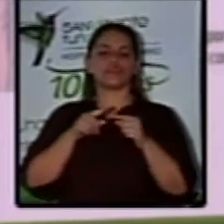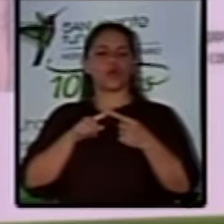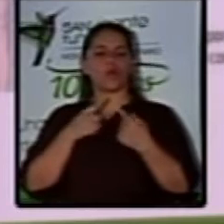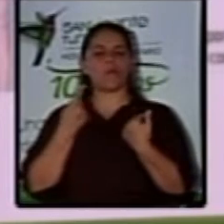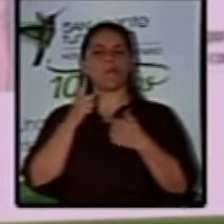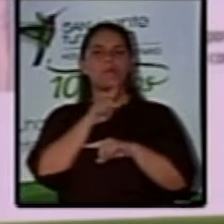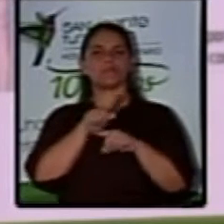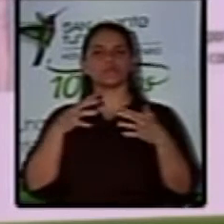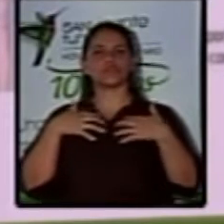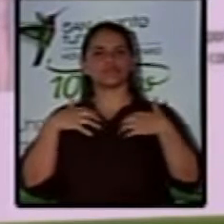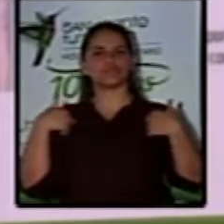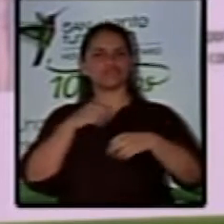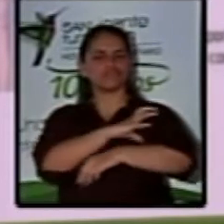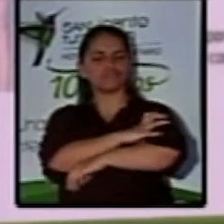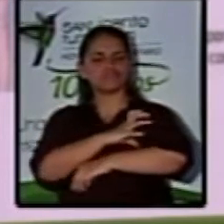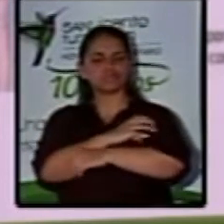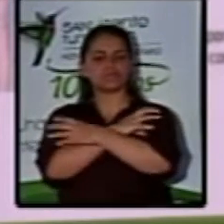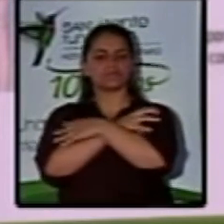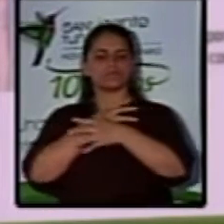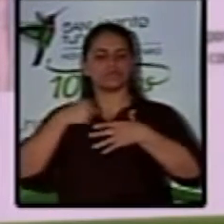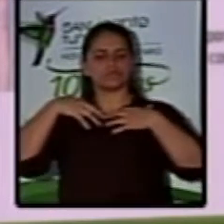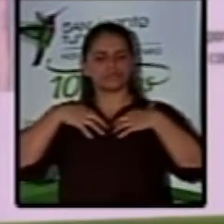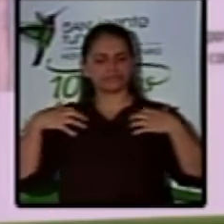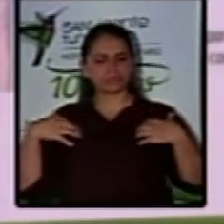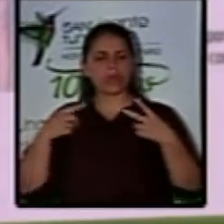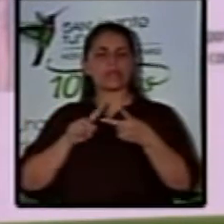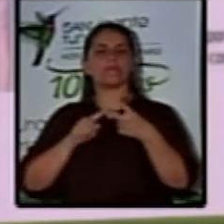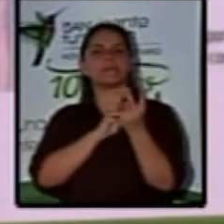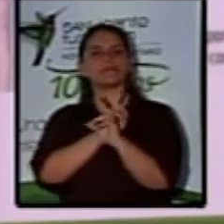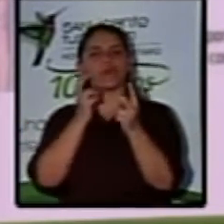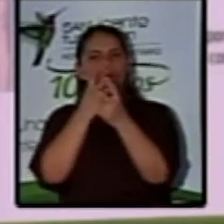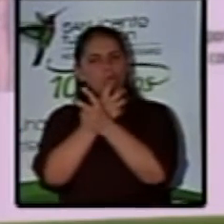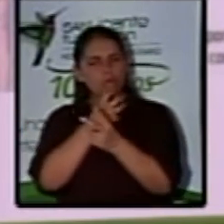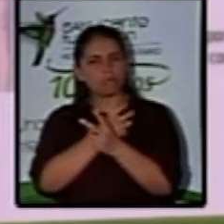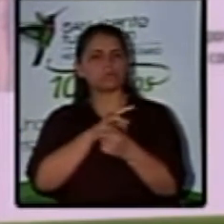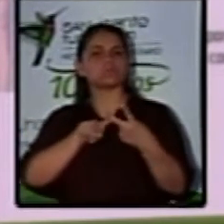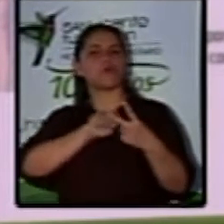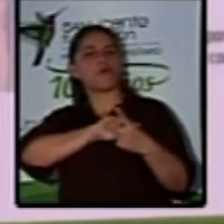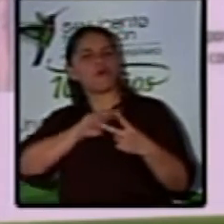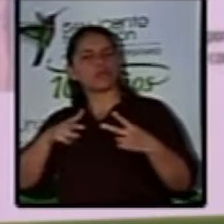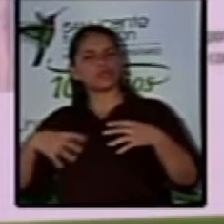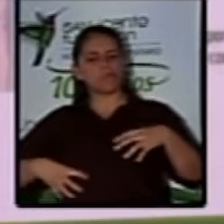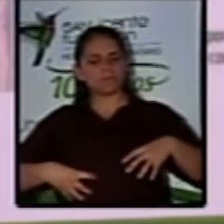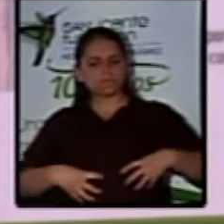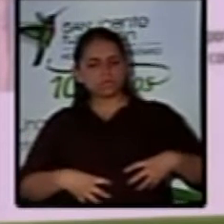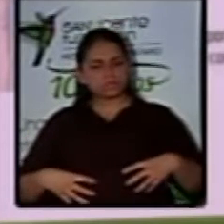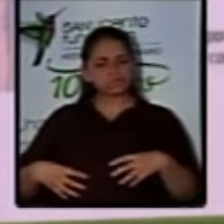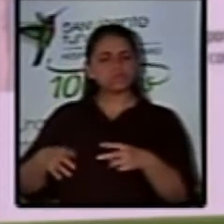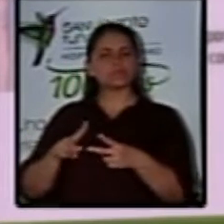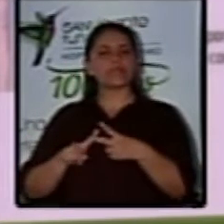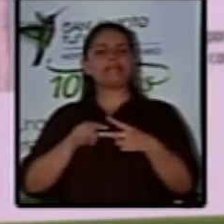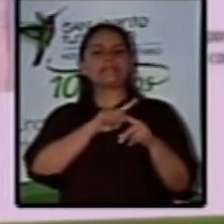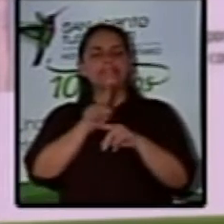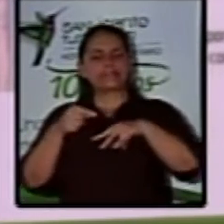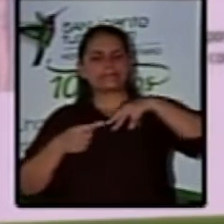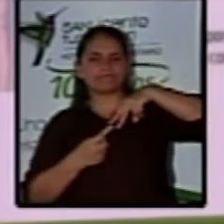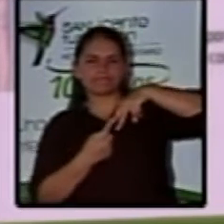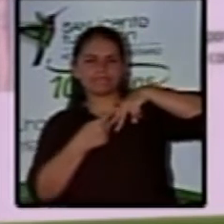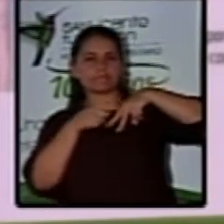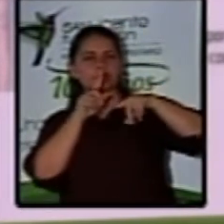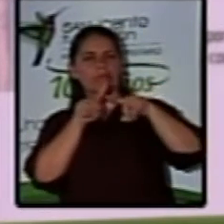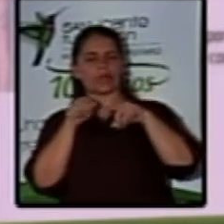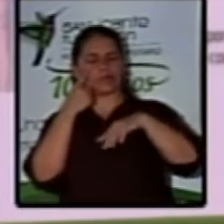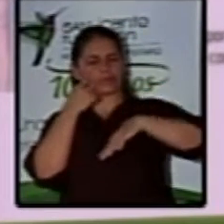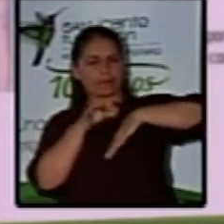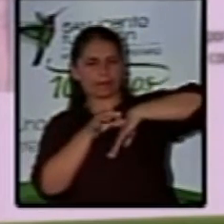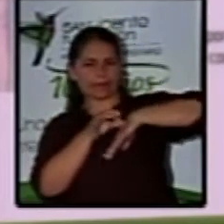en los músculos, en los tejidos óseos y en otros órganos profundos, y las venas superficiales, que son las que se transparentan